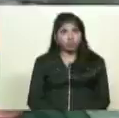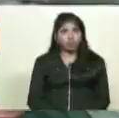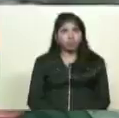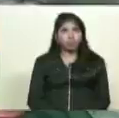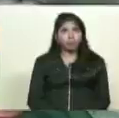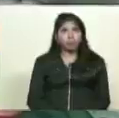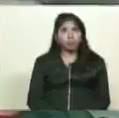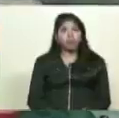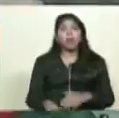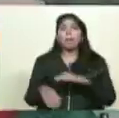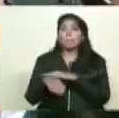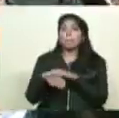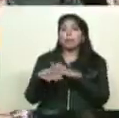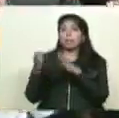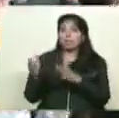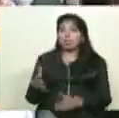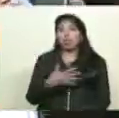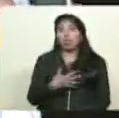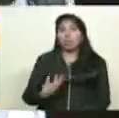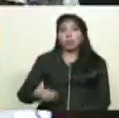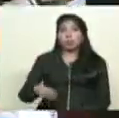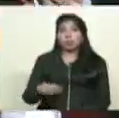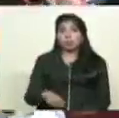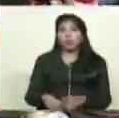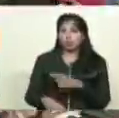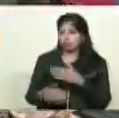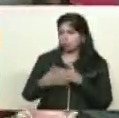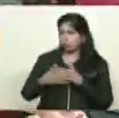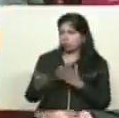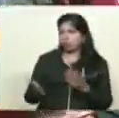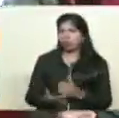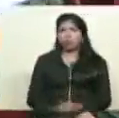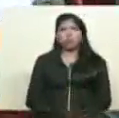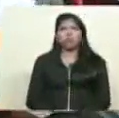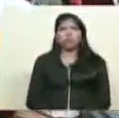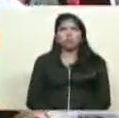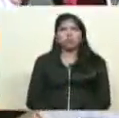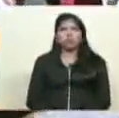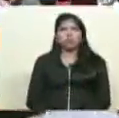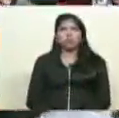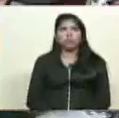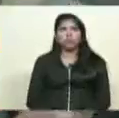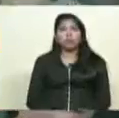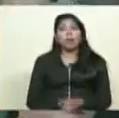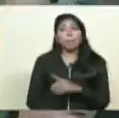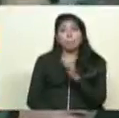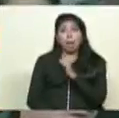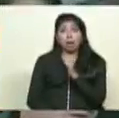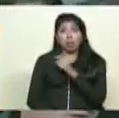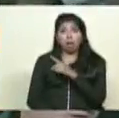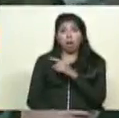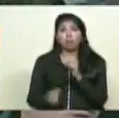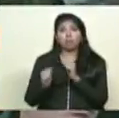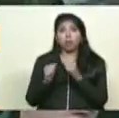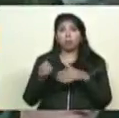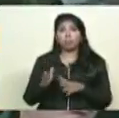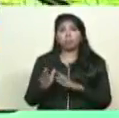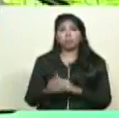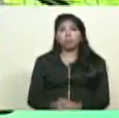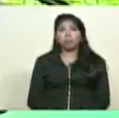El ministro de la presidencia está a la orden de ustedes. Ministro merideño, de paso, de